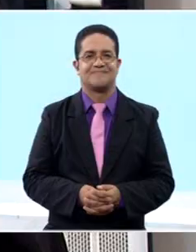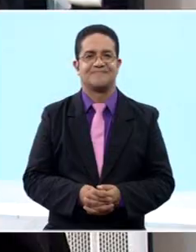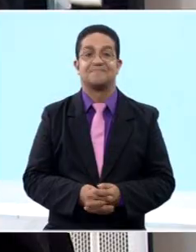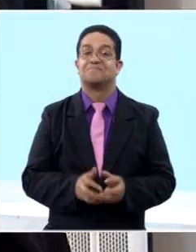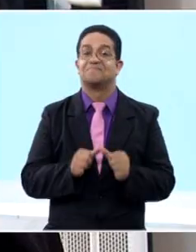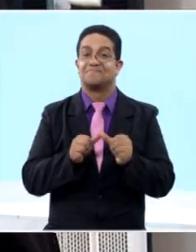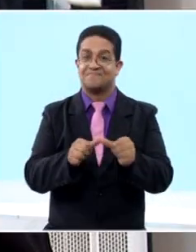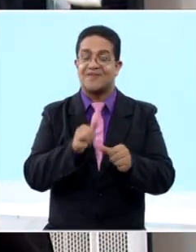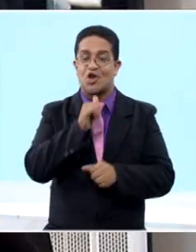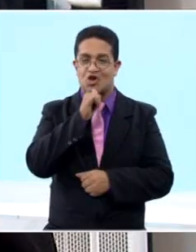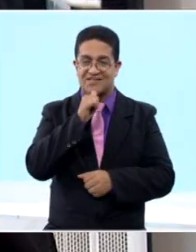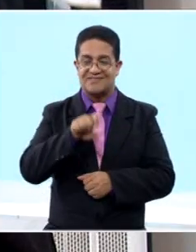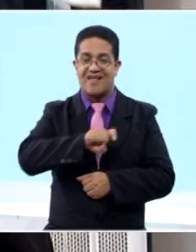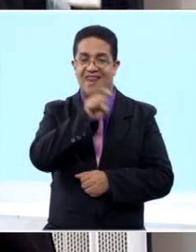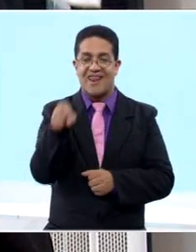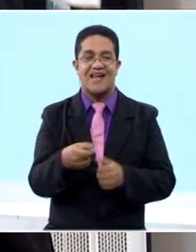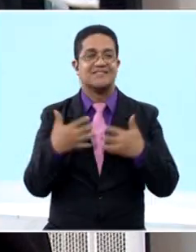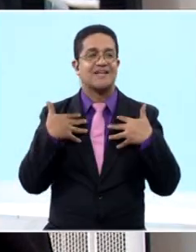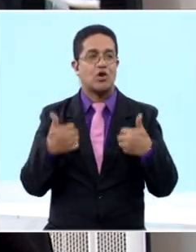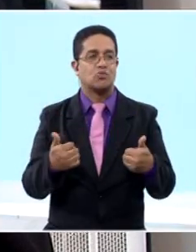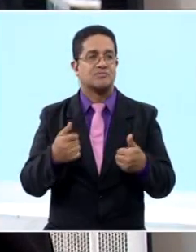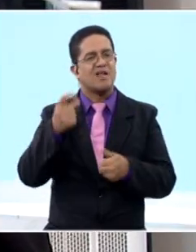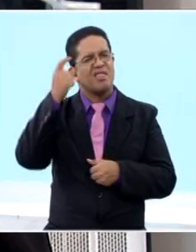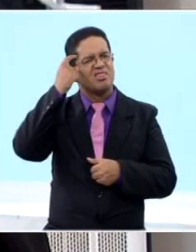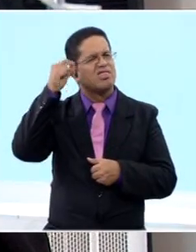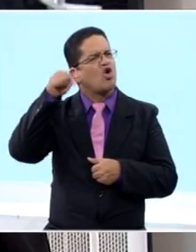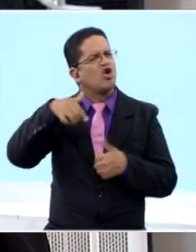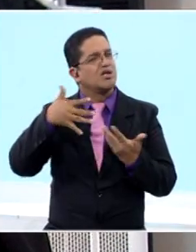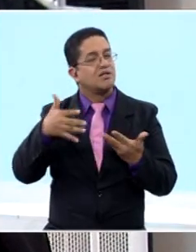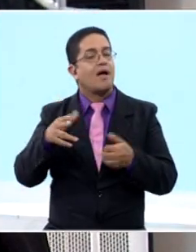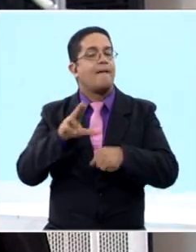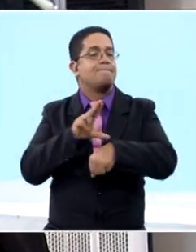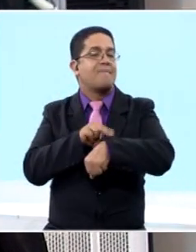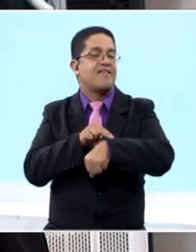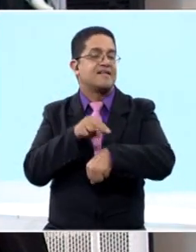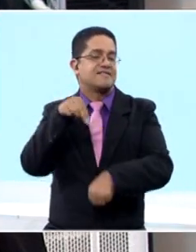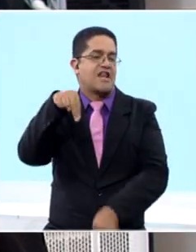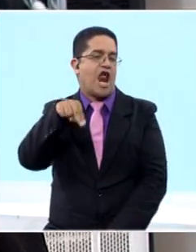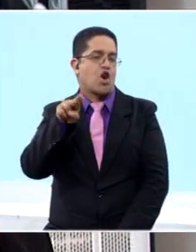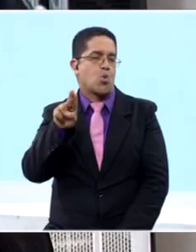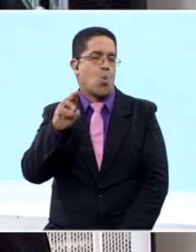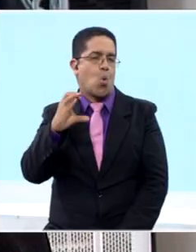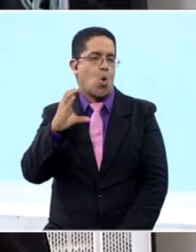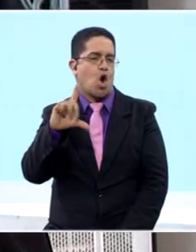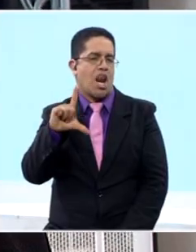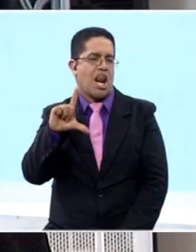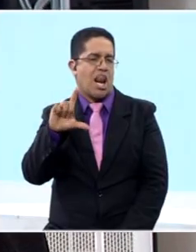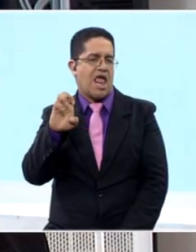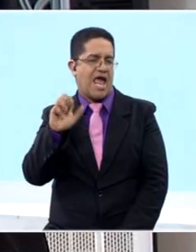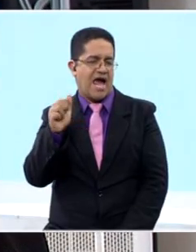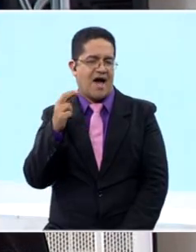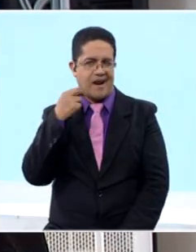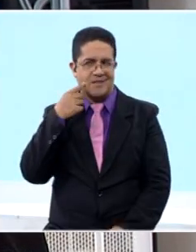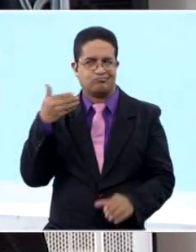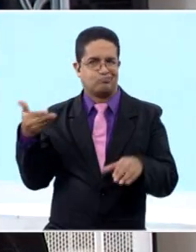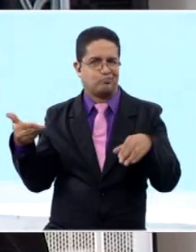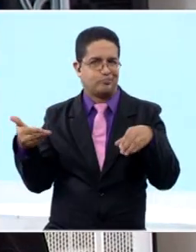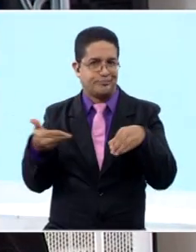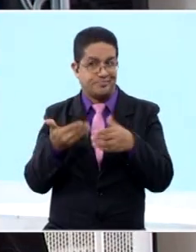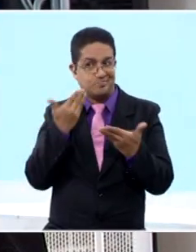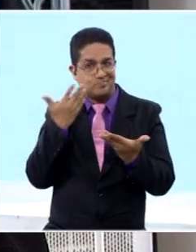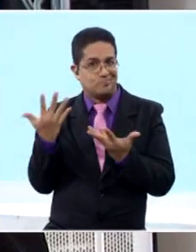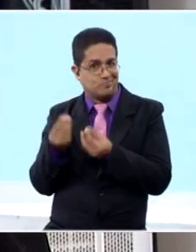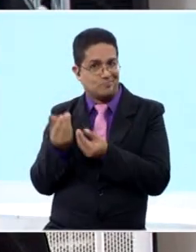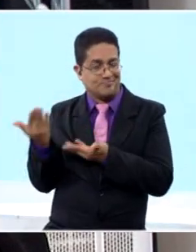Seguimos con más de noticias Globovisión Salud el día de hoy desde Medicina Nuclear hablando sobre gammagrafía y nos sigue acompañando el